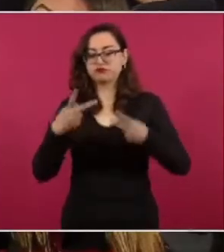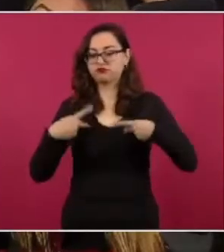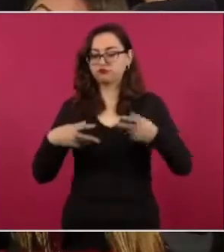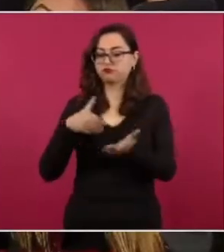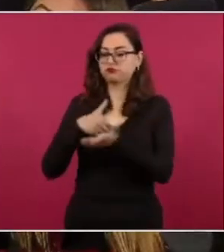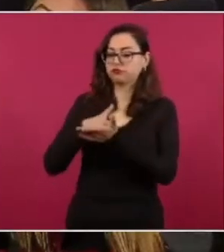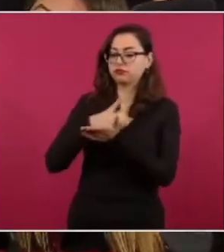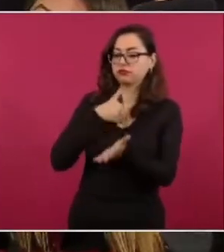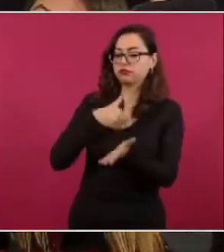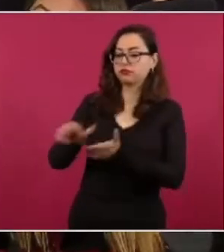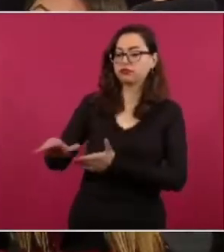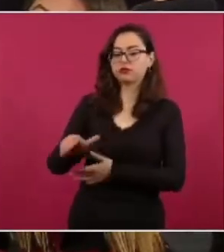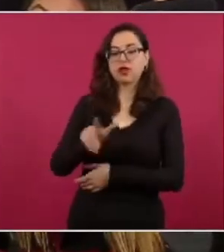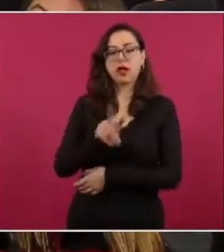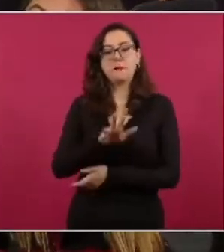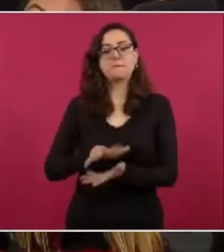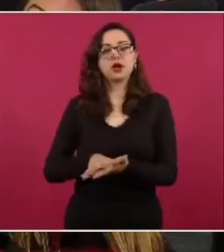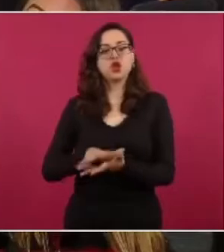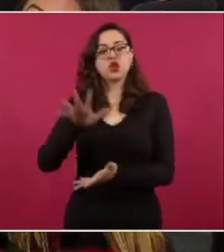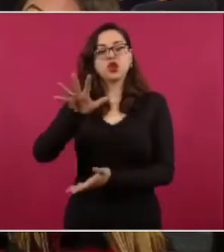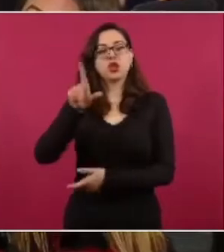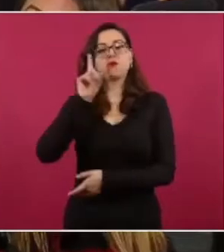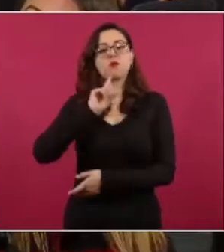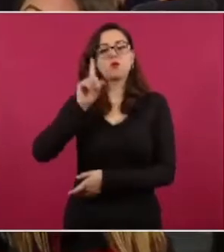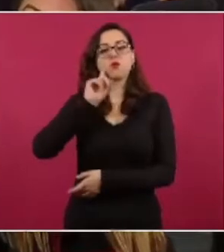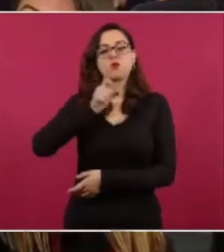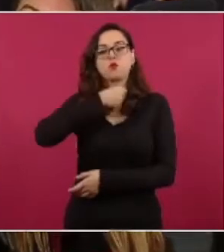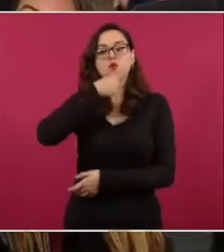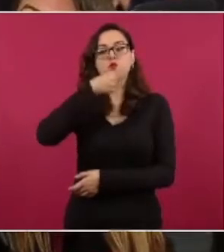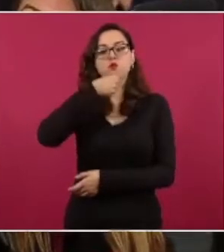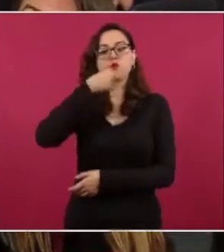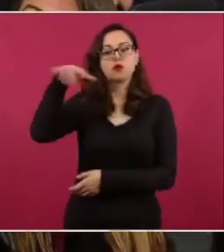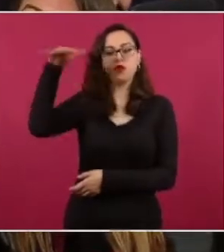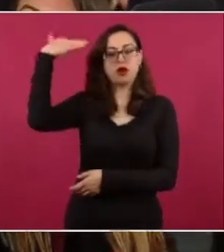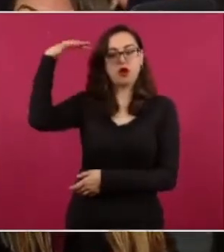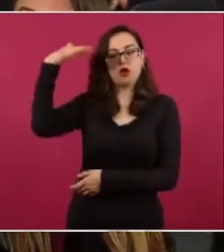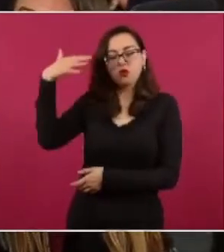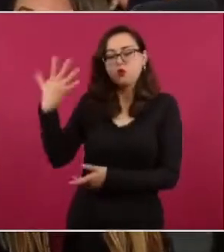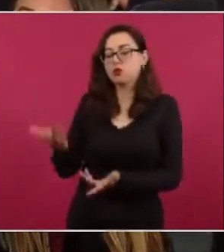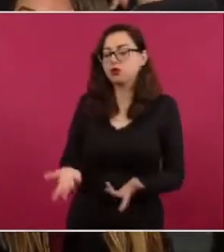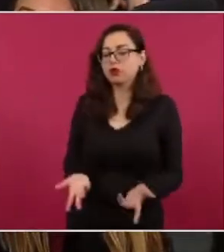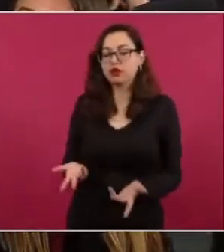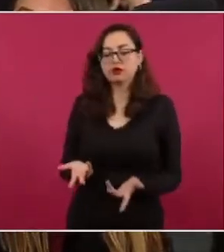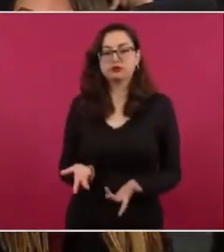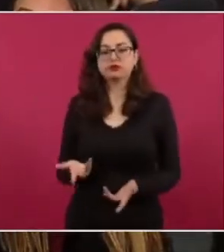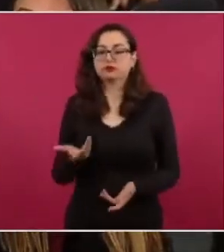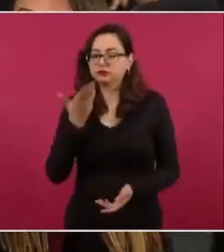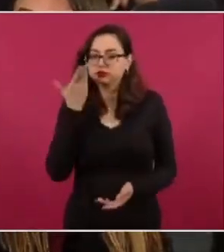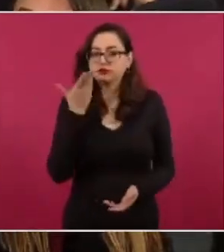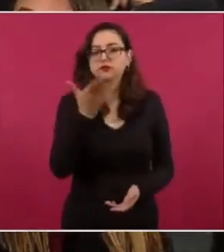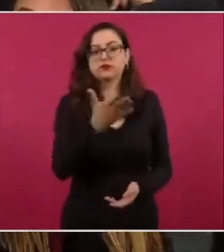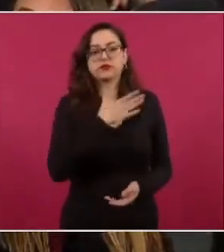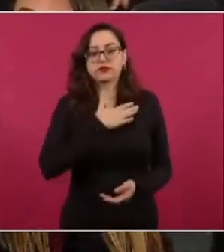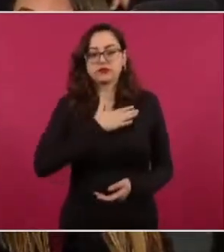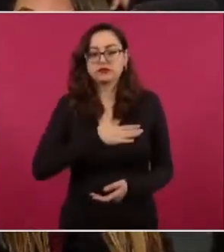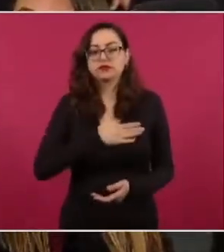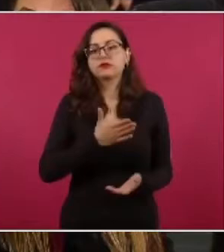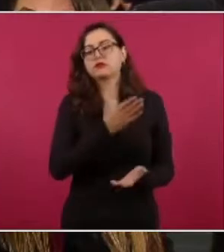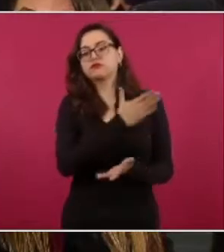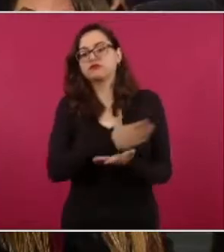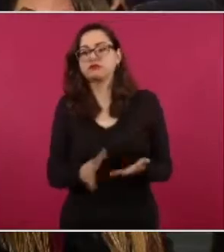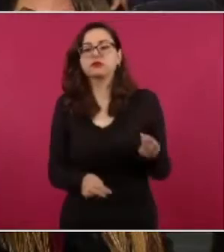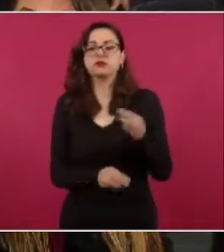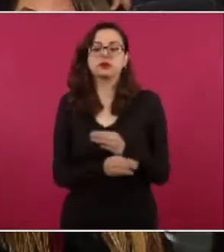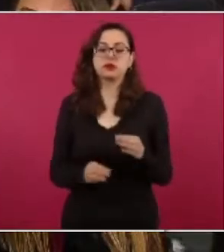mujeres adultas mayores y cabezas de familia que piden justicia. Los insumos como jabón, papel higiénico y